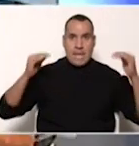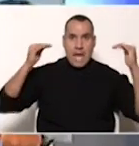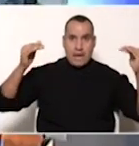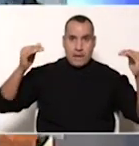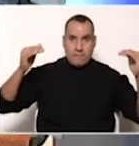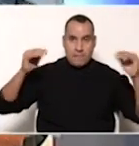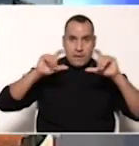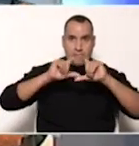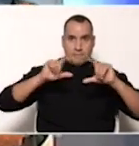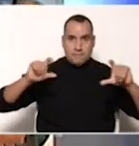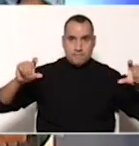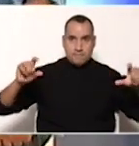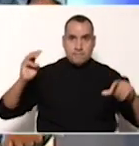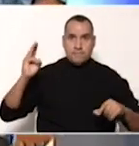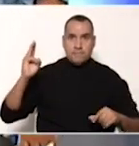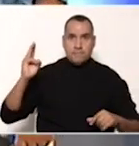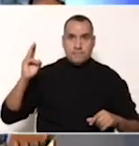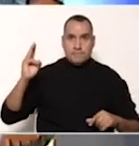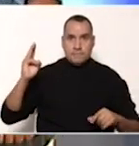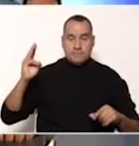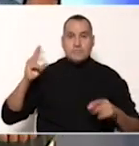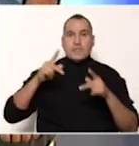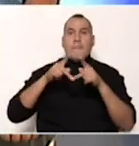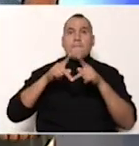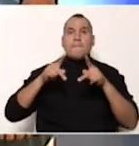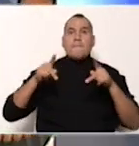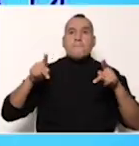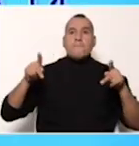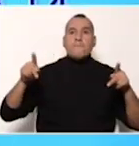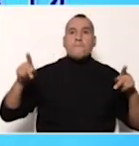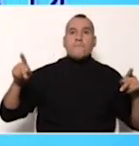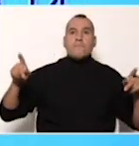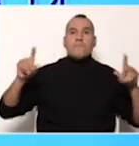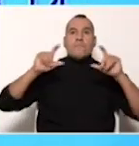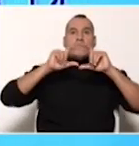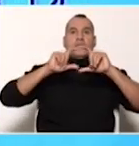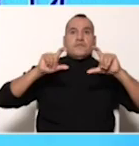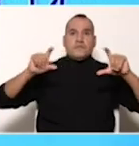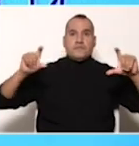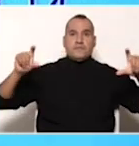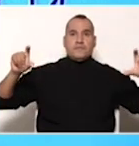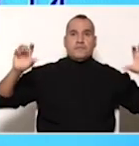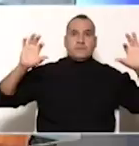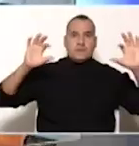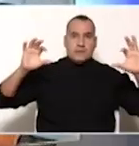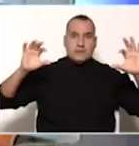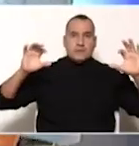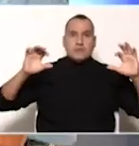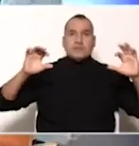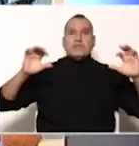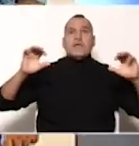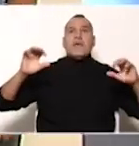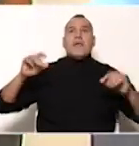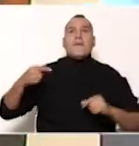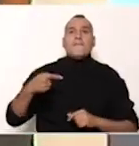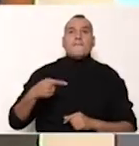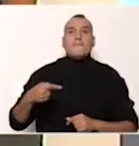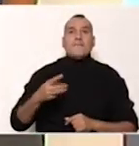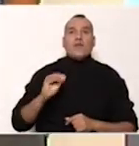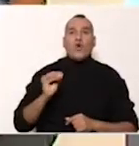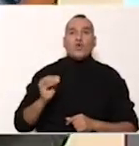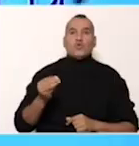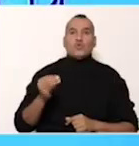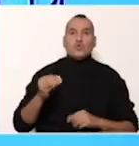arriba. Es el polinomio minuendo, porque es el que va arriba. Menos Q de X va